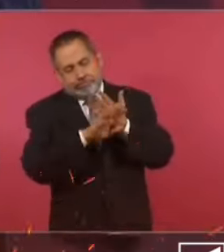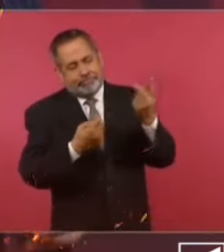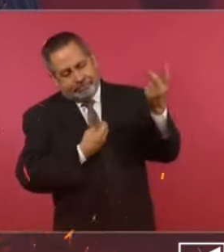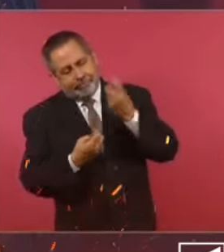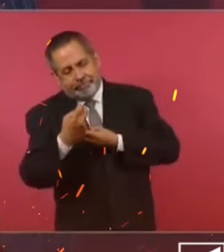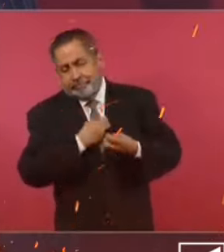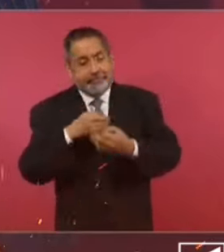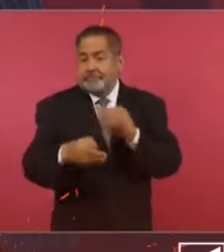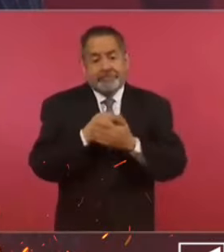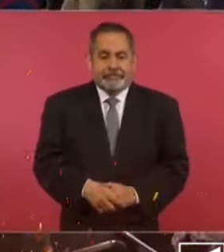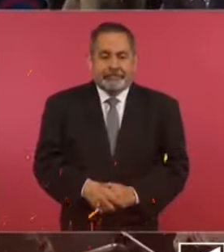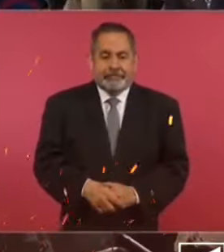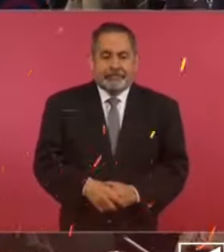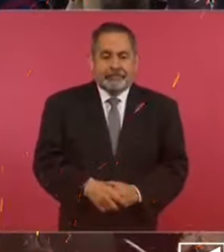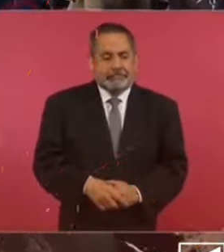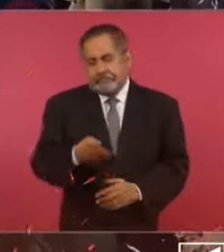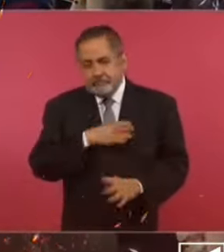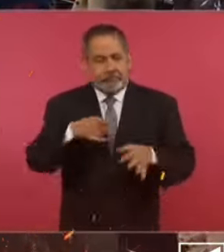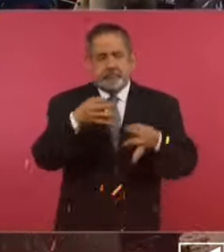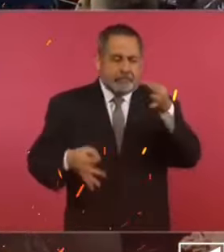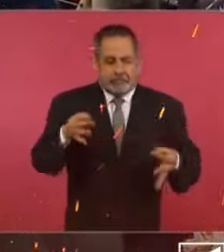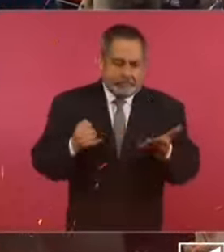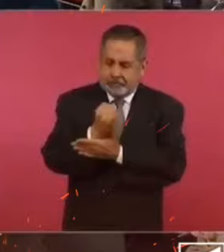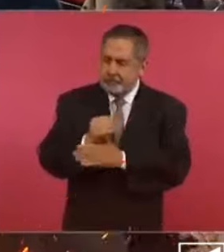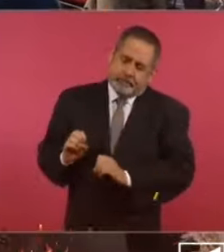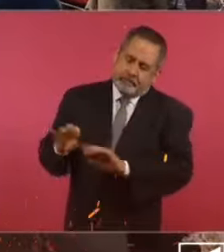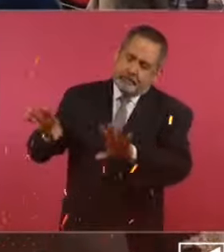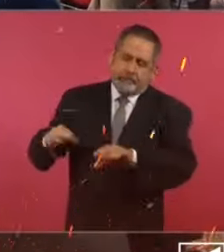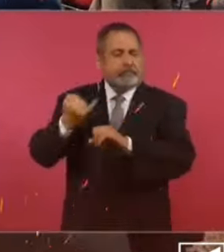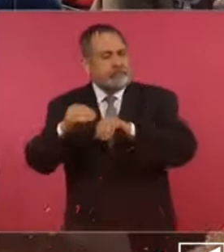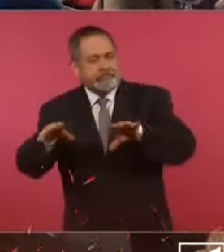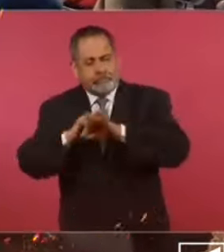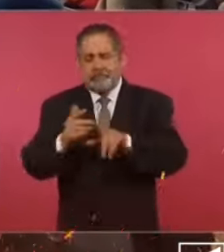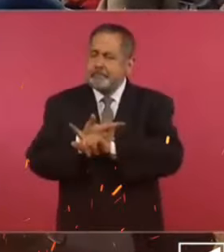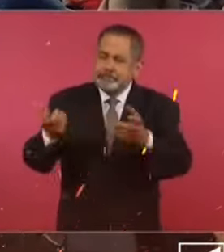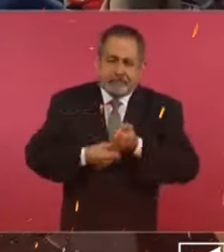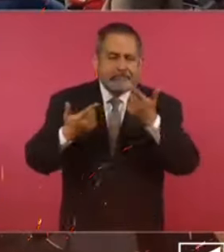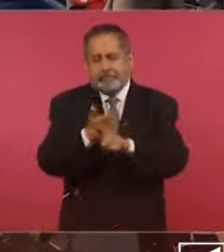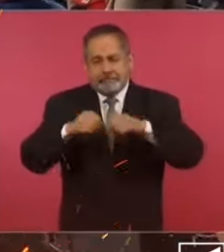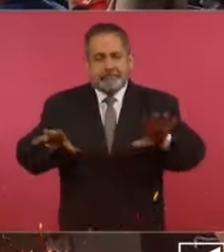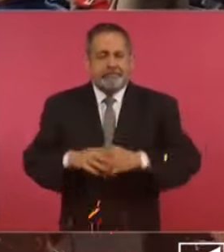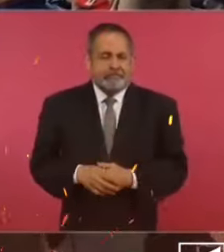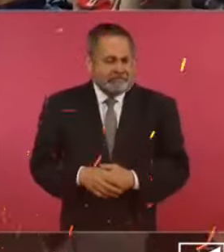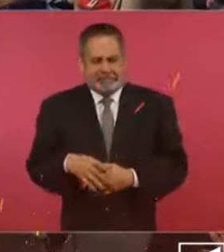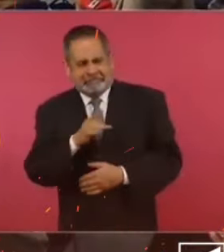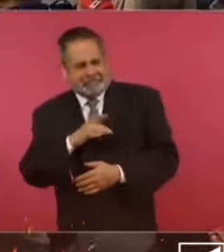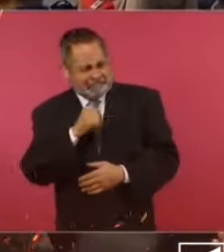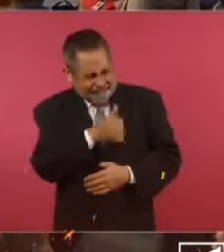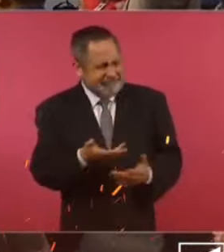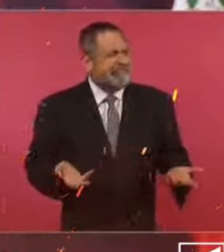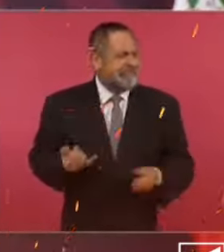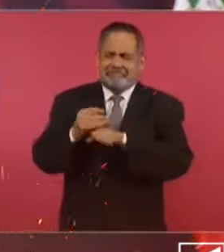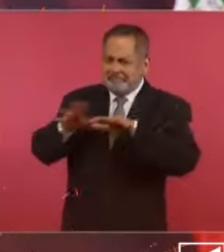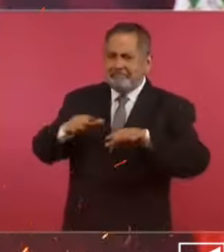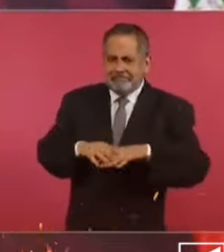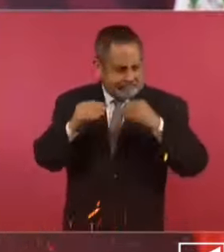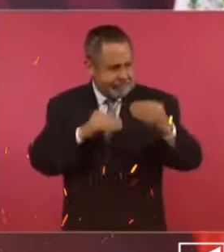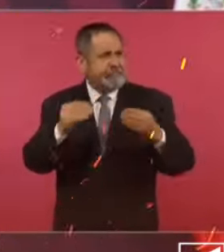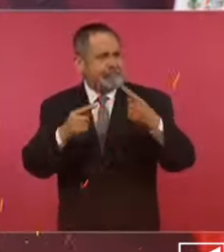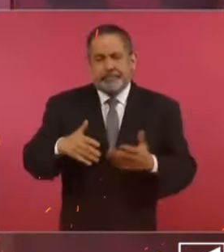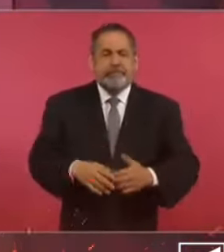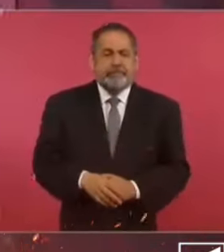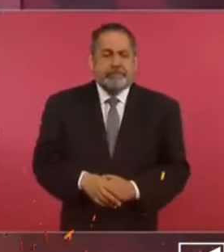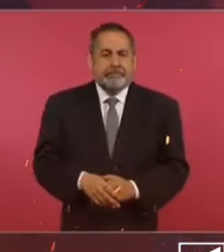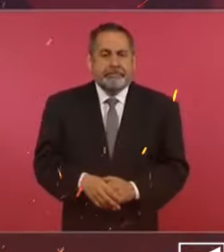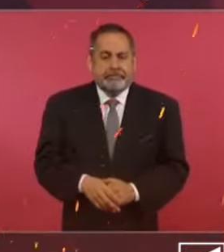todo. Pero qué bueno, ¿no?, que prevalezca la libertad. No hay que tenerle miedo al debate, a la